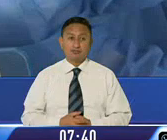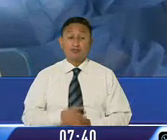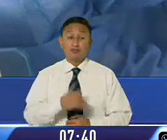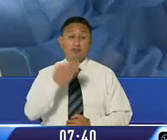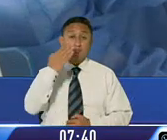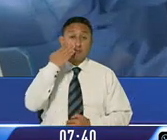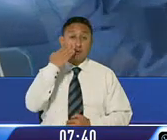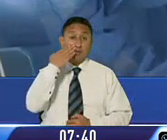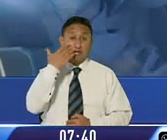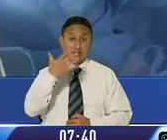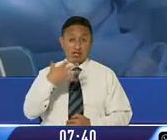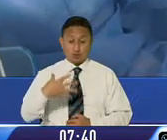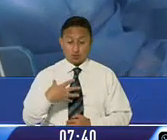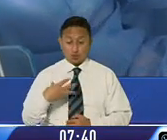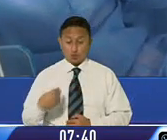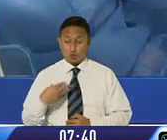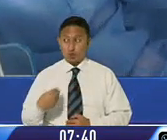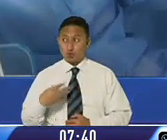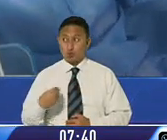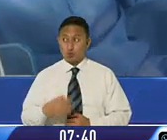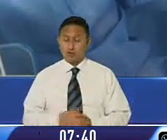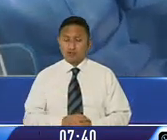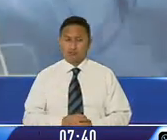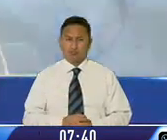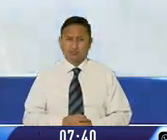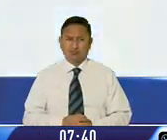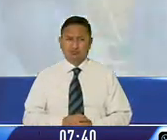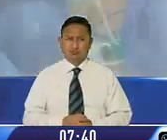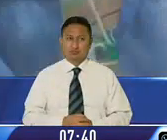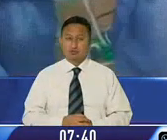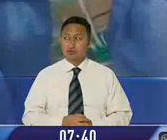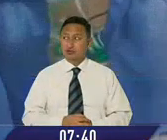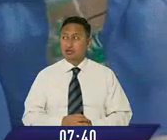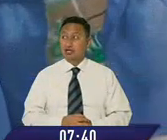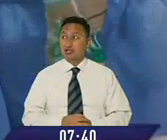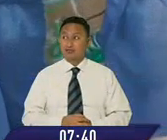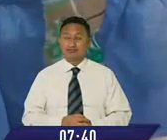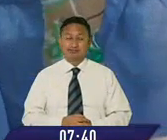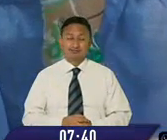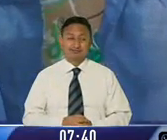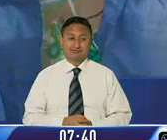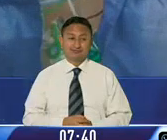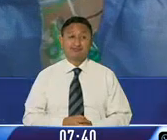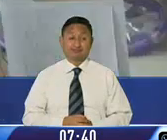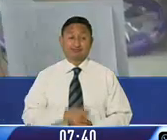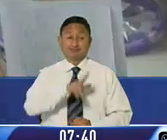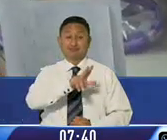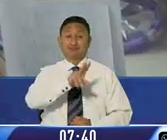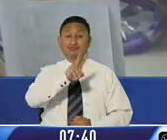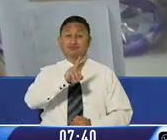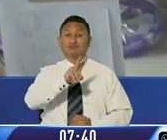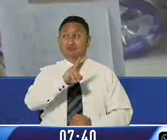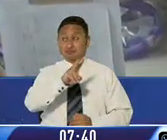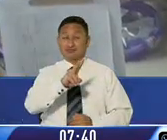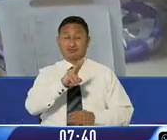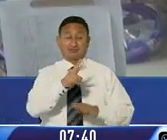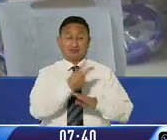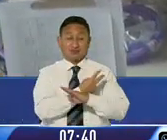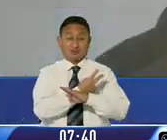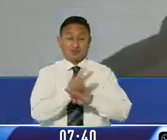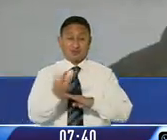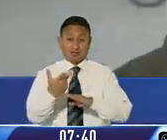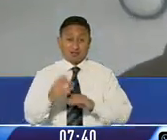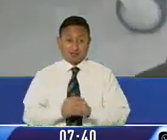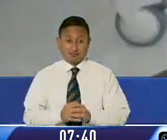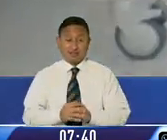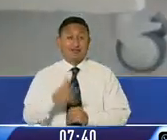mamá, y sus condiciones son estables. Los bebés nacieron a las 32 semanas de gestación. Se trata de 3 niños